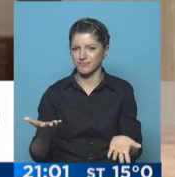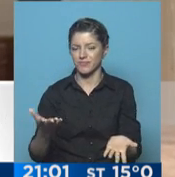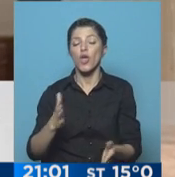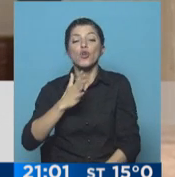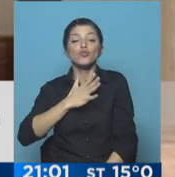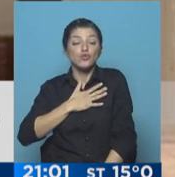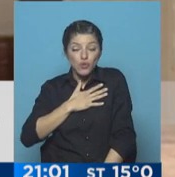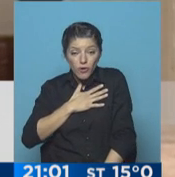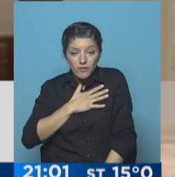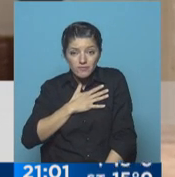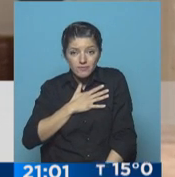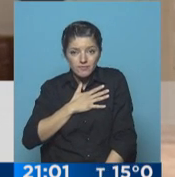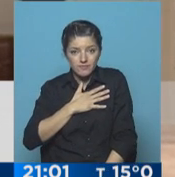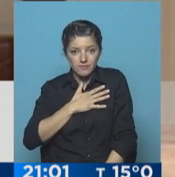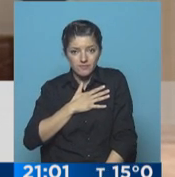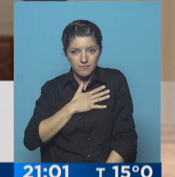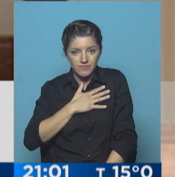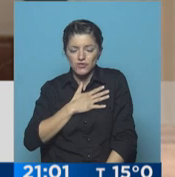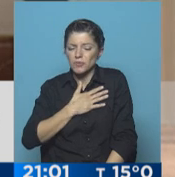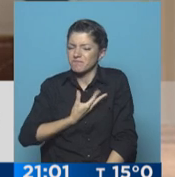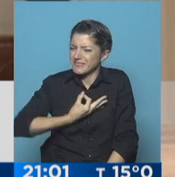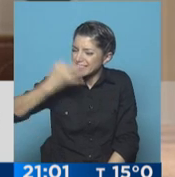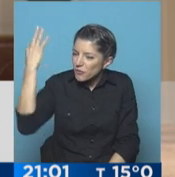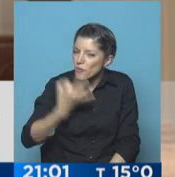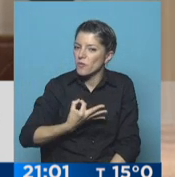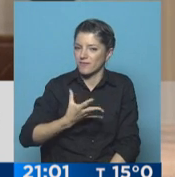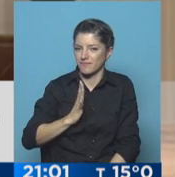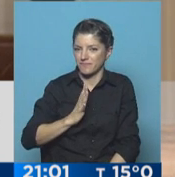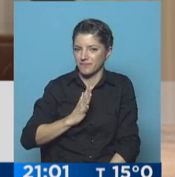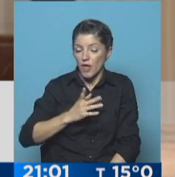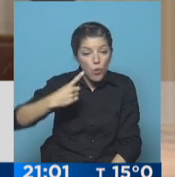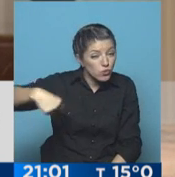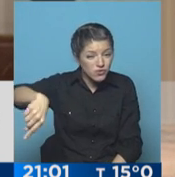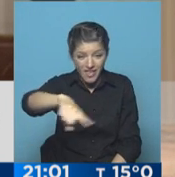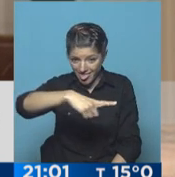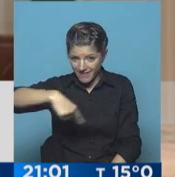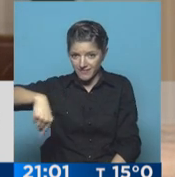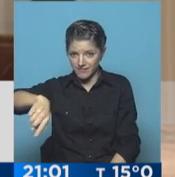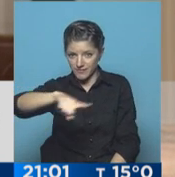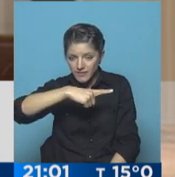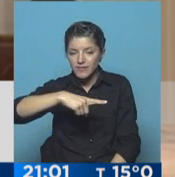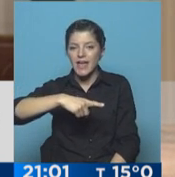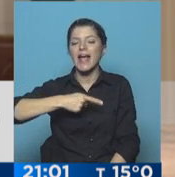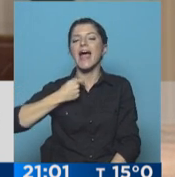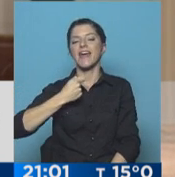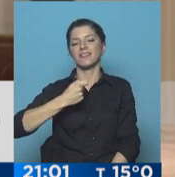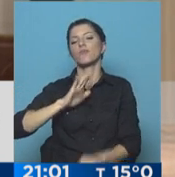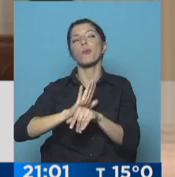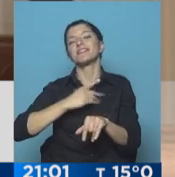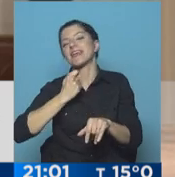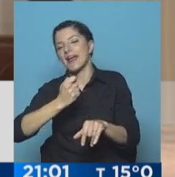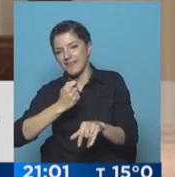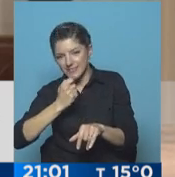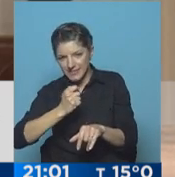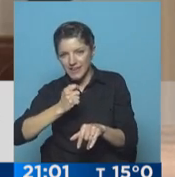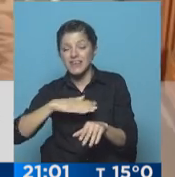estoy absolutamente convencida que son ustedes la garantía y el